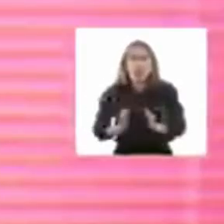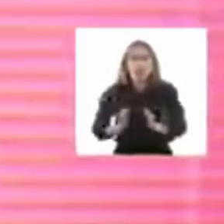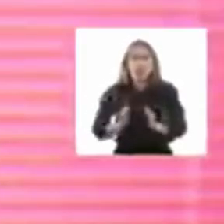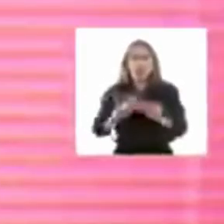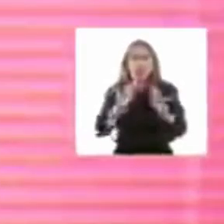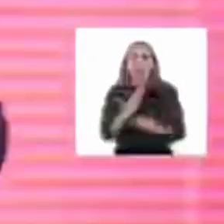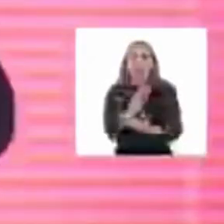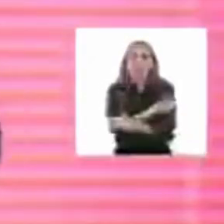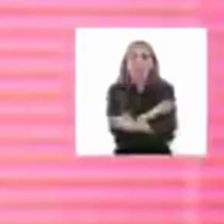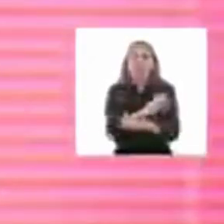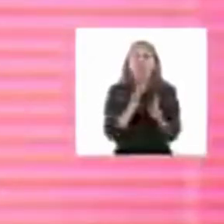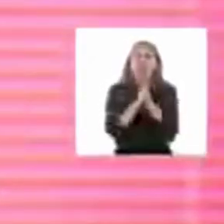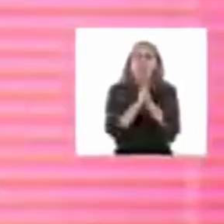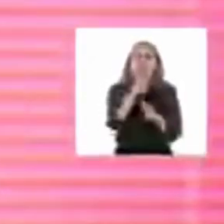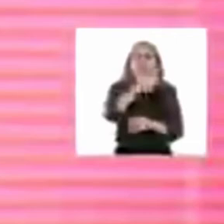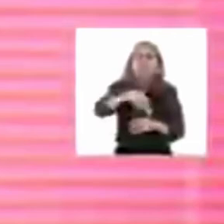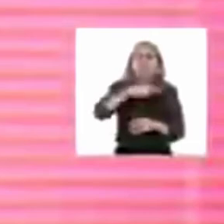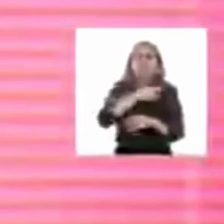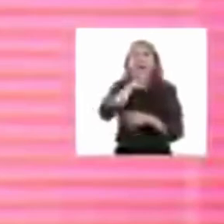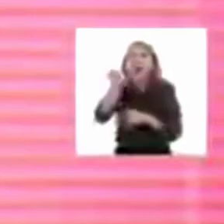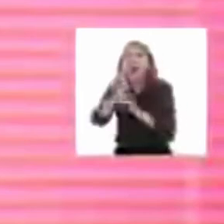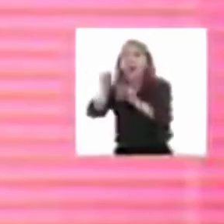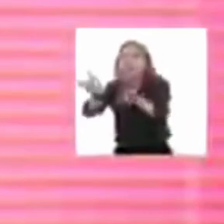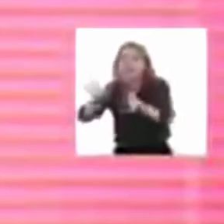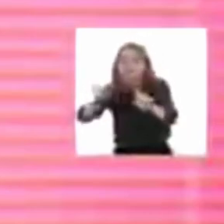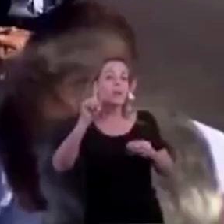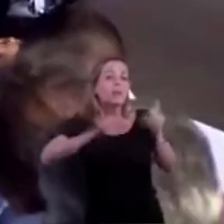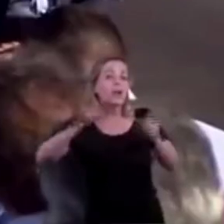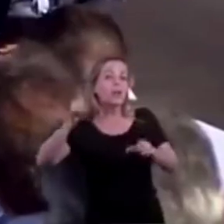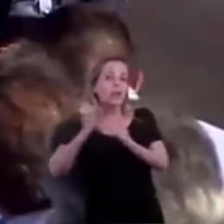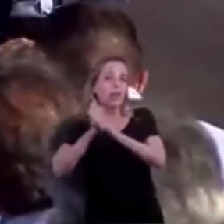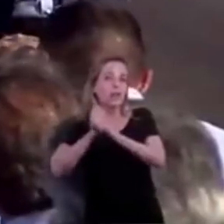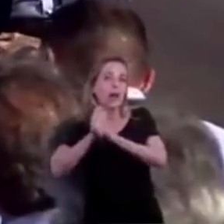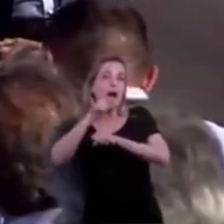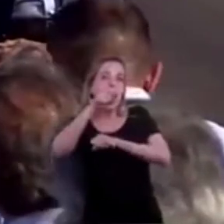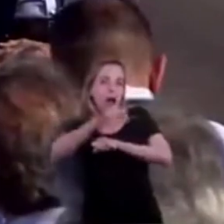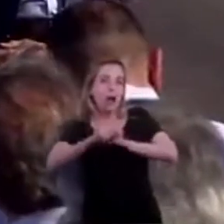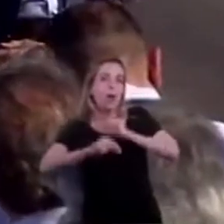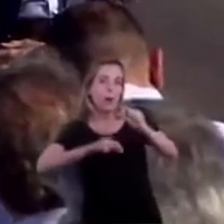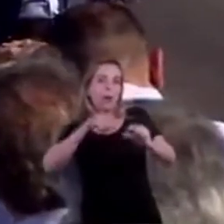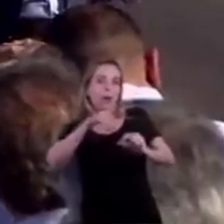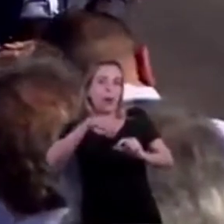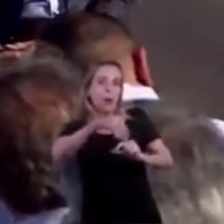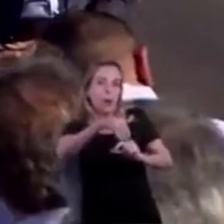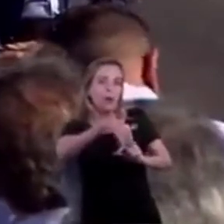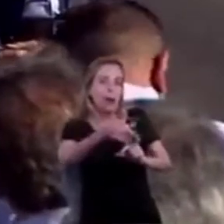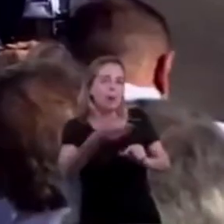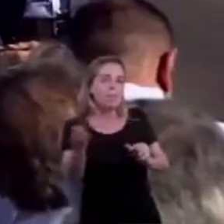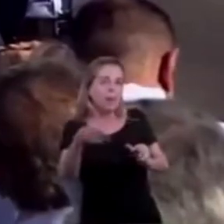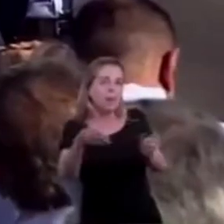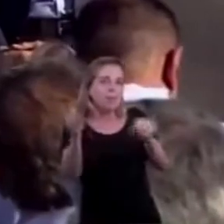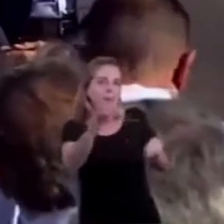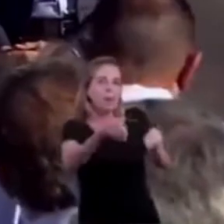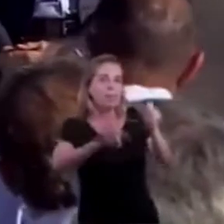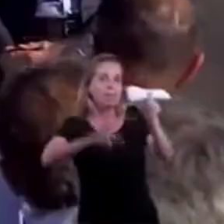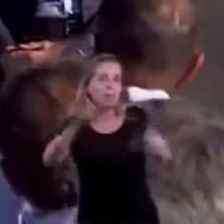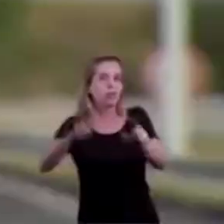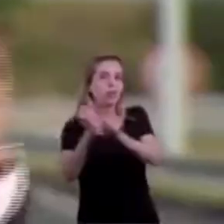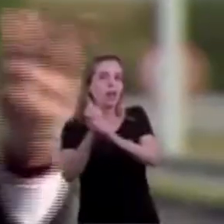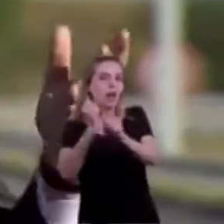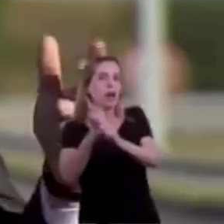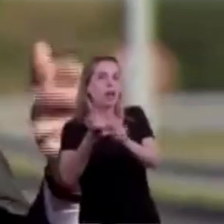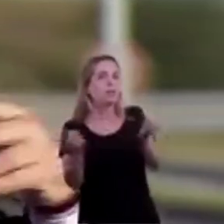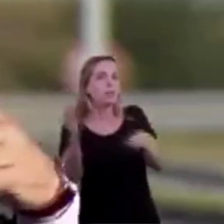contagien, vayan y vacúnense, eviten el contagio. Nosotros aspiramos que muchos más trabajadores y muchas más trabajadoras, porque